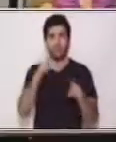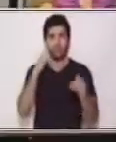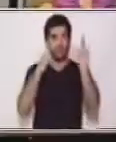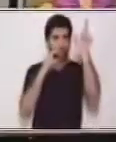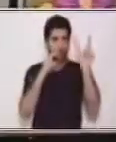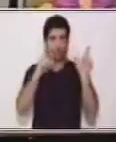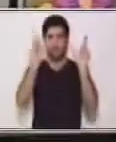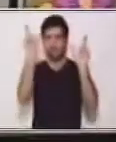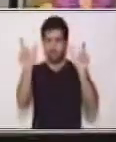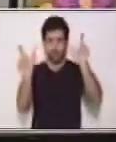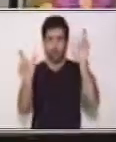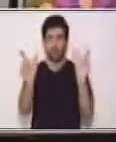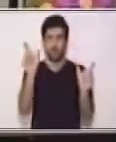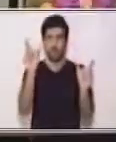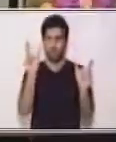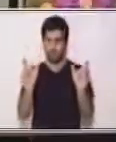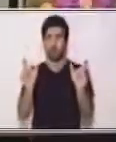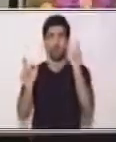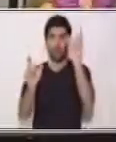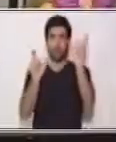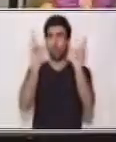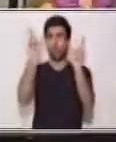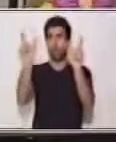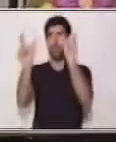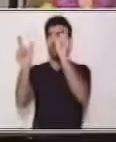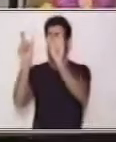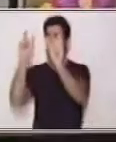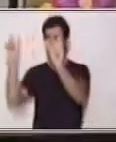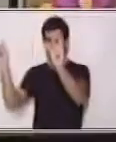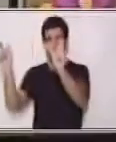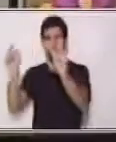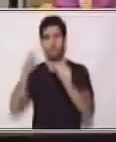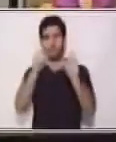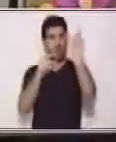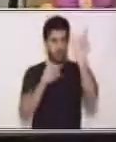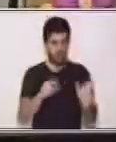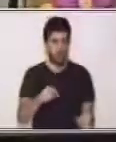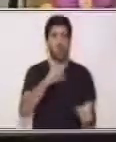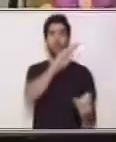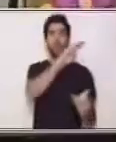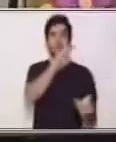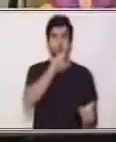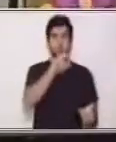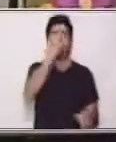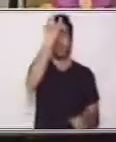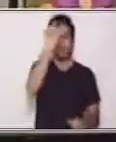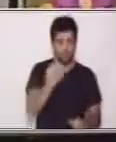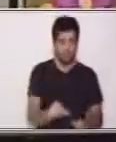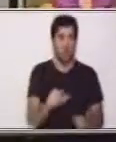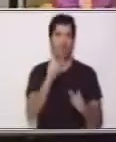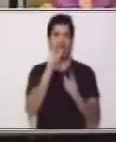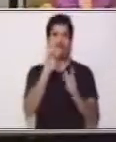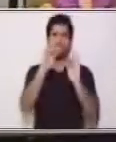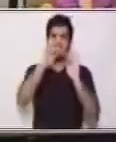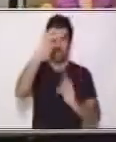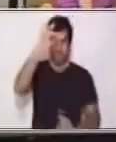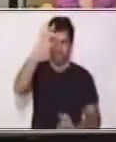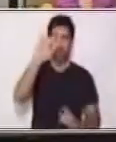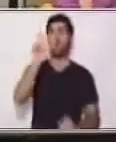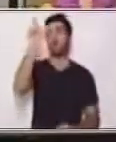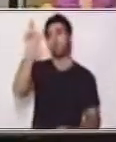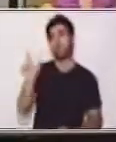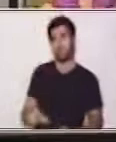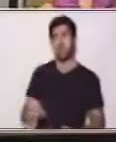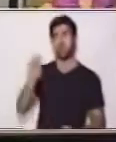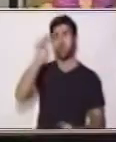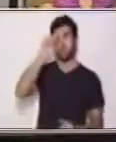una, dos, tres, cuatro columnas, en donde colocarás el nombre del objeto que estamos estimando y dejarás en